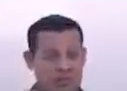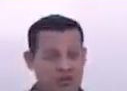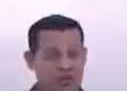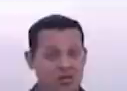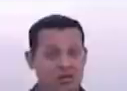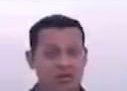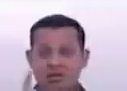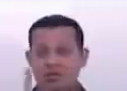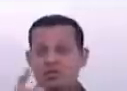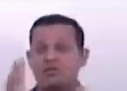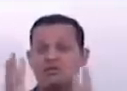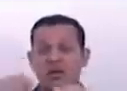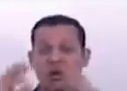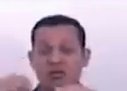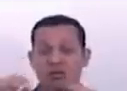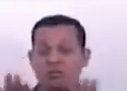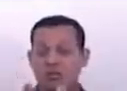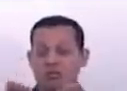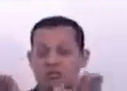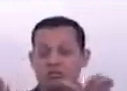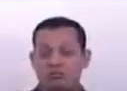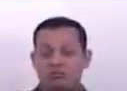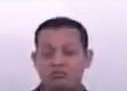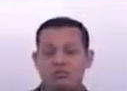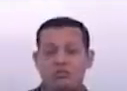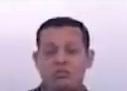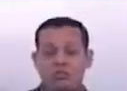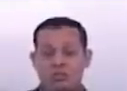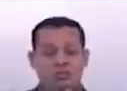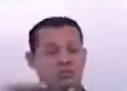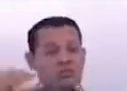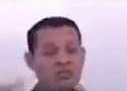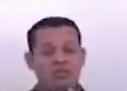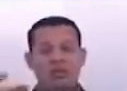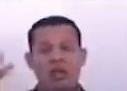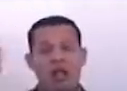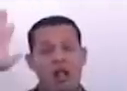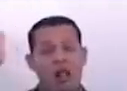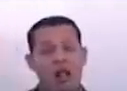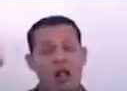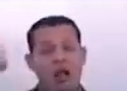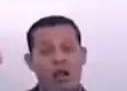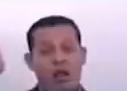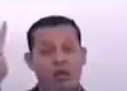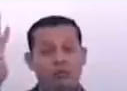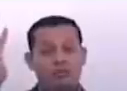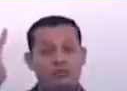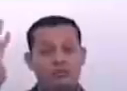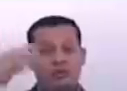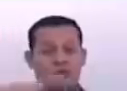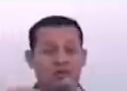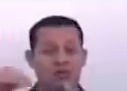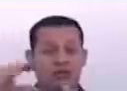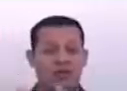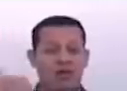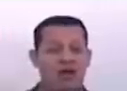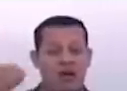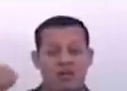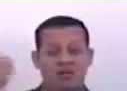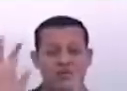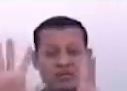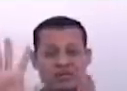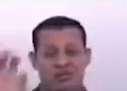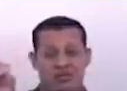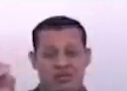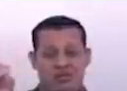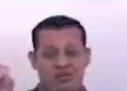un curul como que se estuviera hablando en esos discursos grandilocuentes de los años 70 en la Universidad